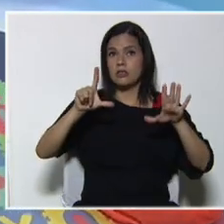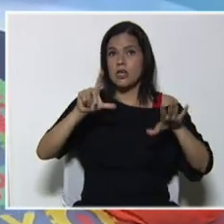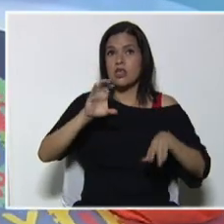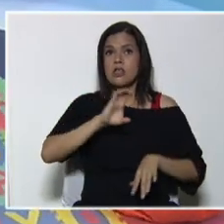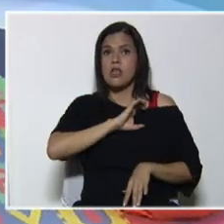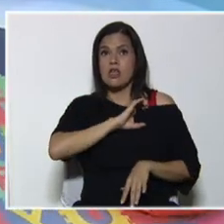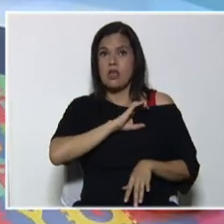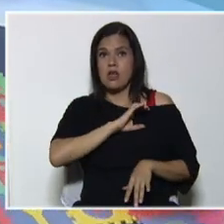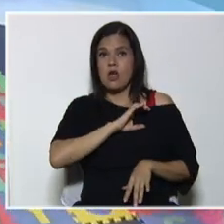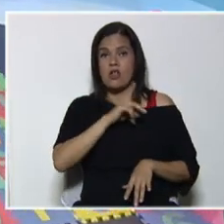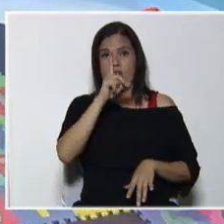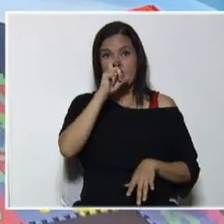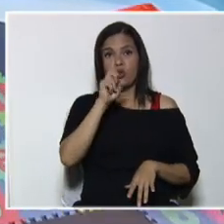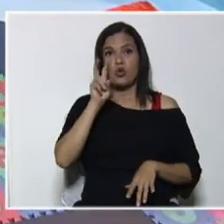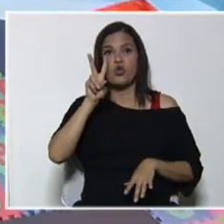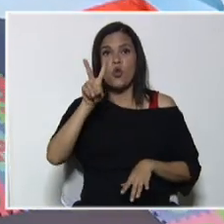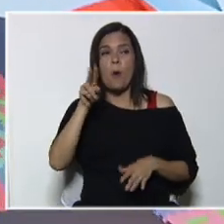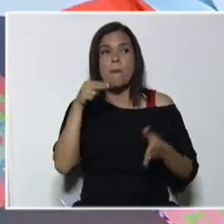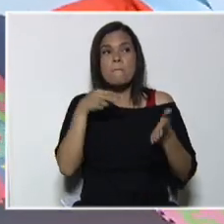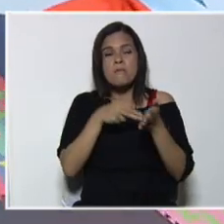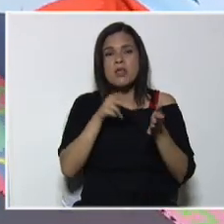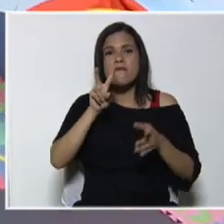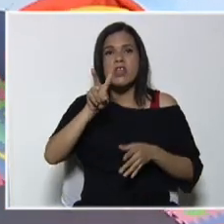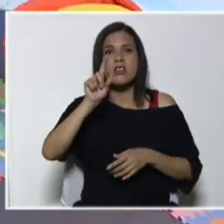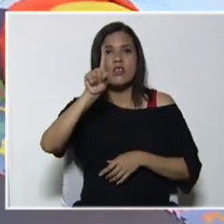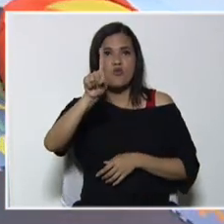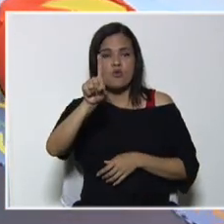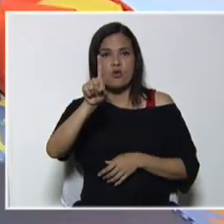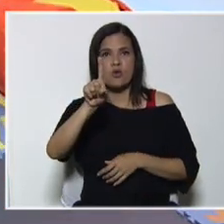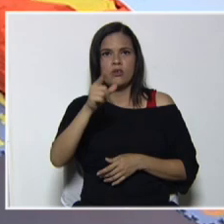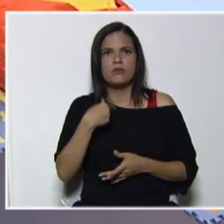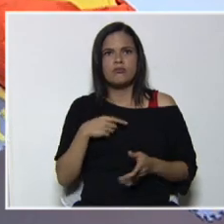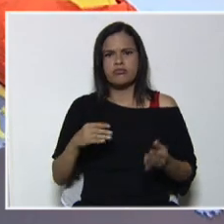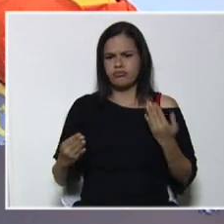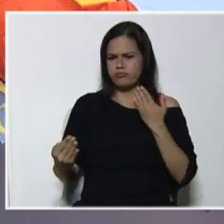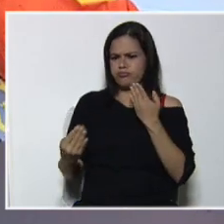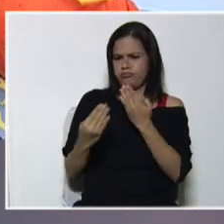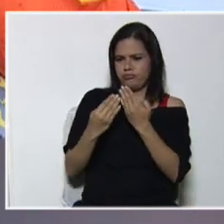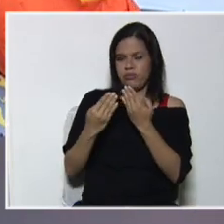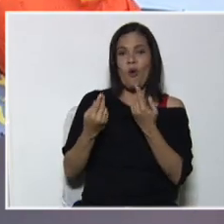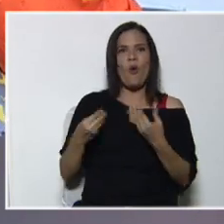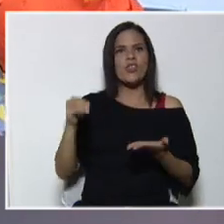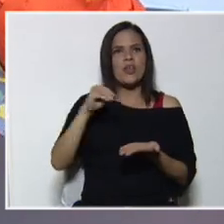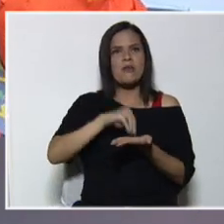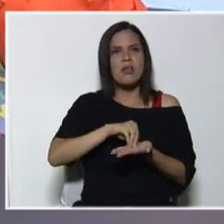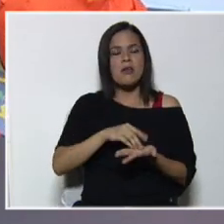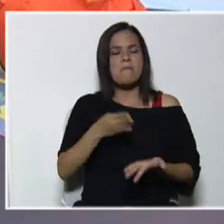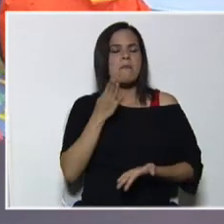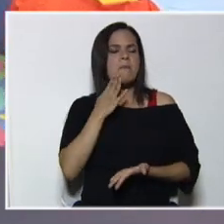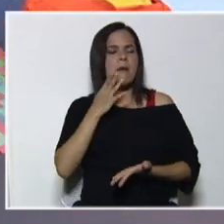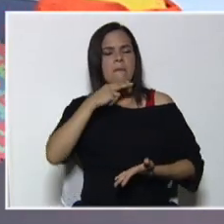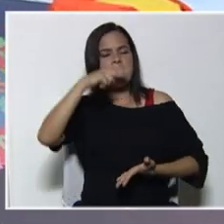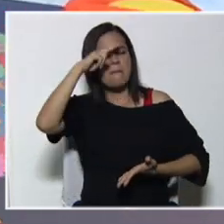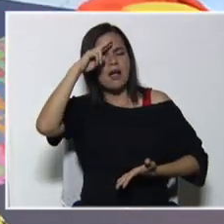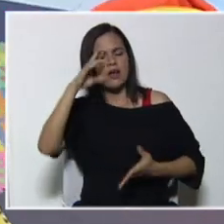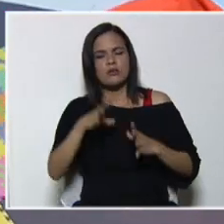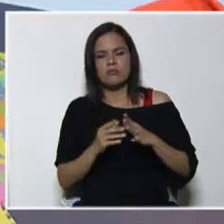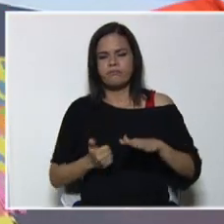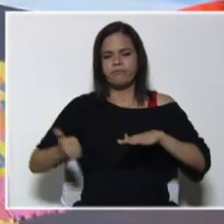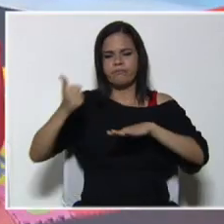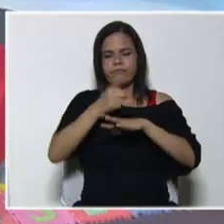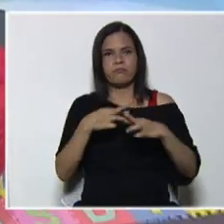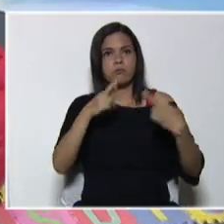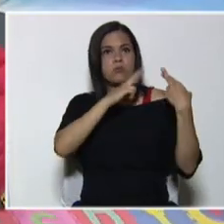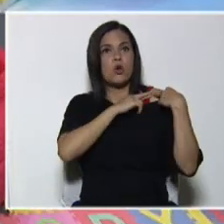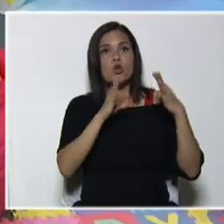año 2021, y nos encontramos nuevamente padres, madres, representantes y todo el